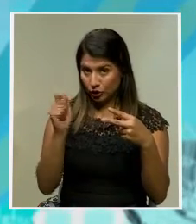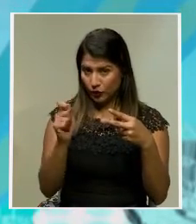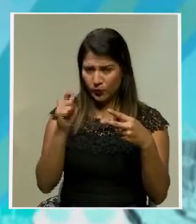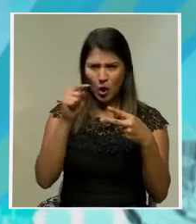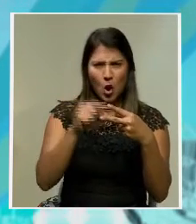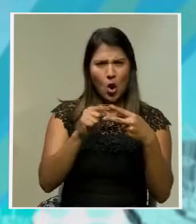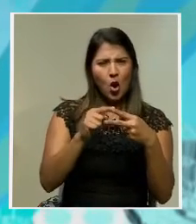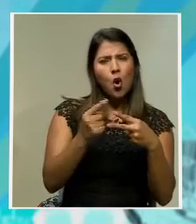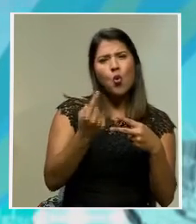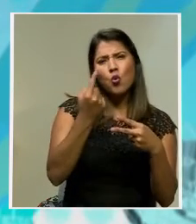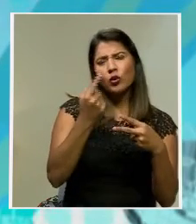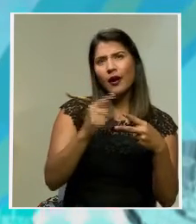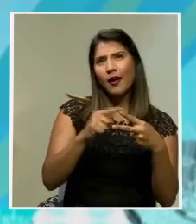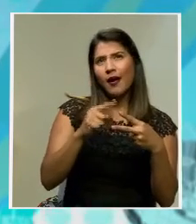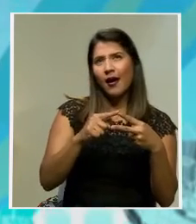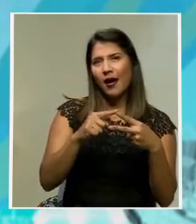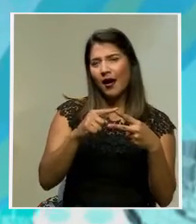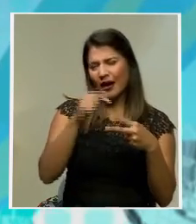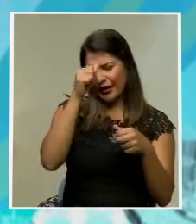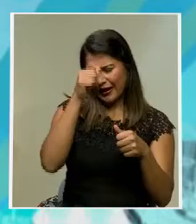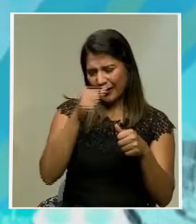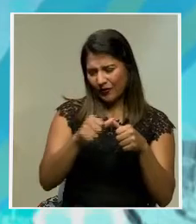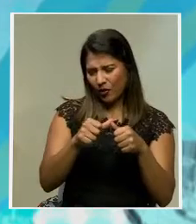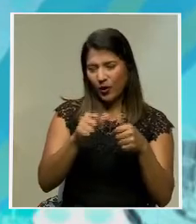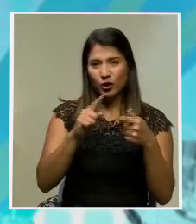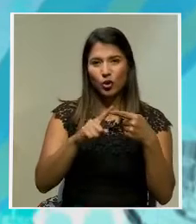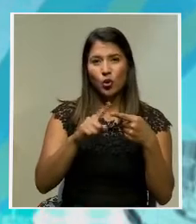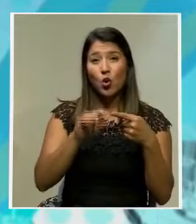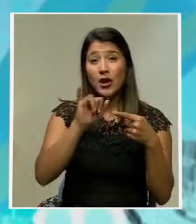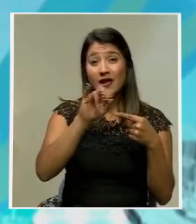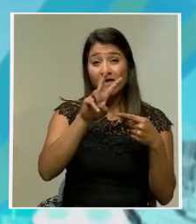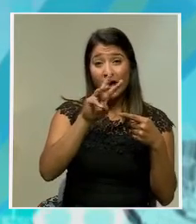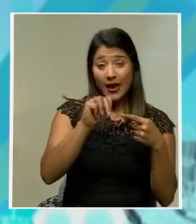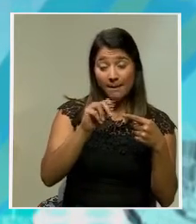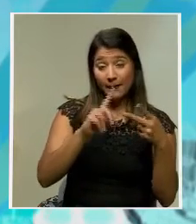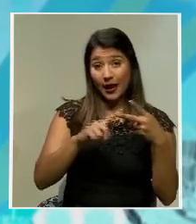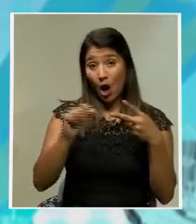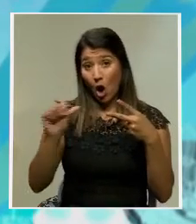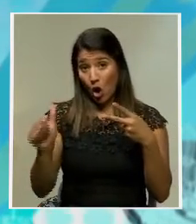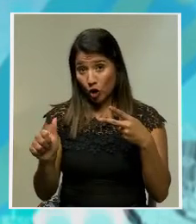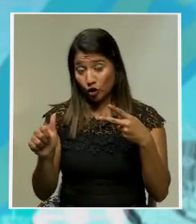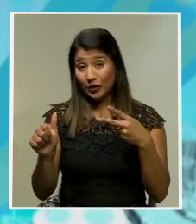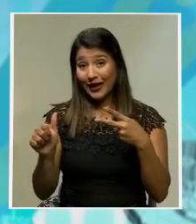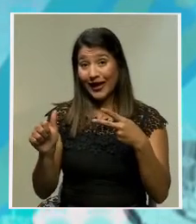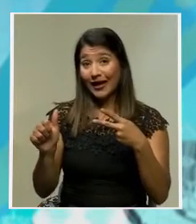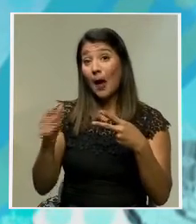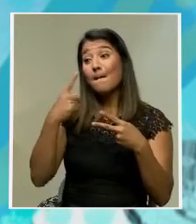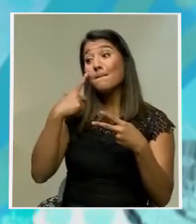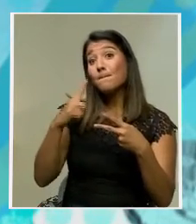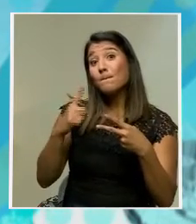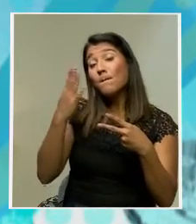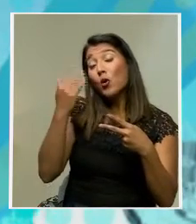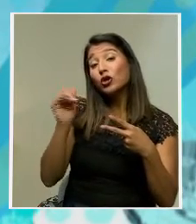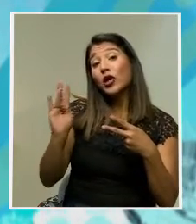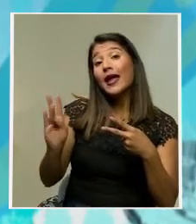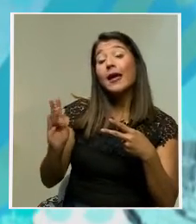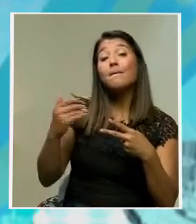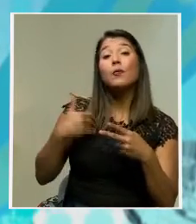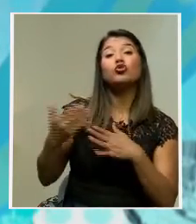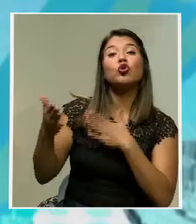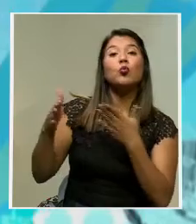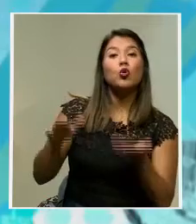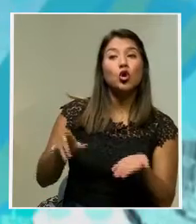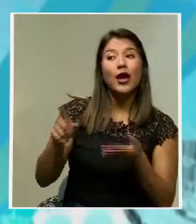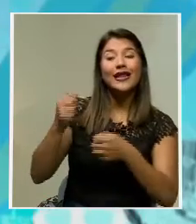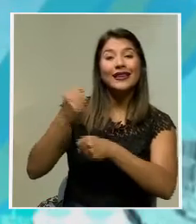si mal no recuerdo, era de ella del IBM y otra que le había dejado su esposo, que era un operario de